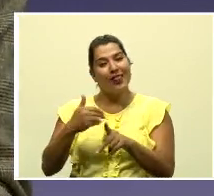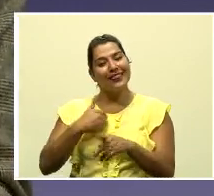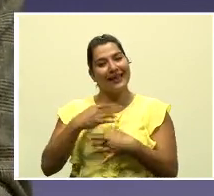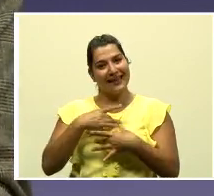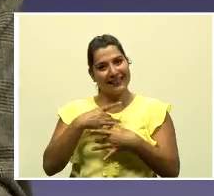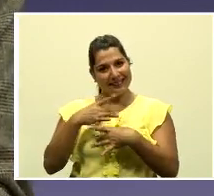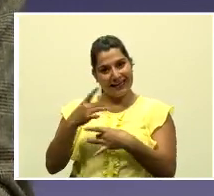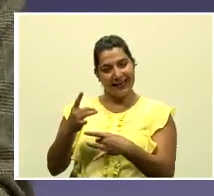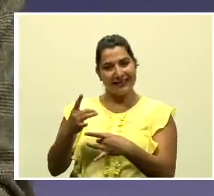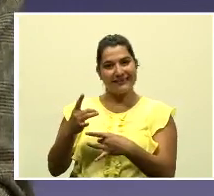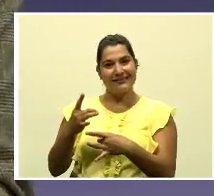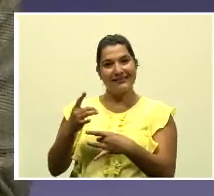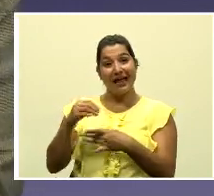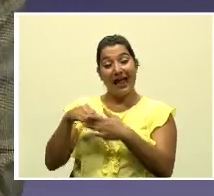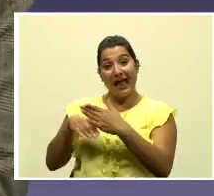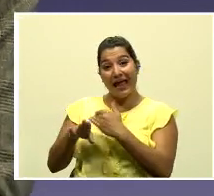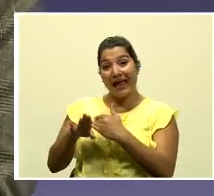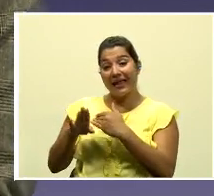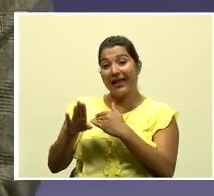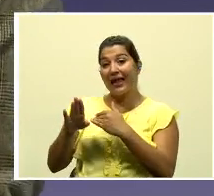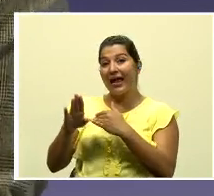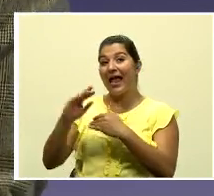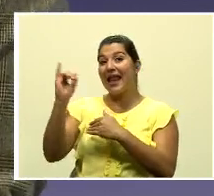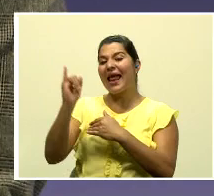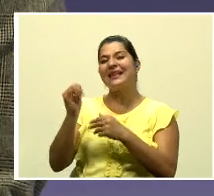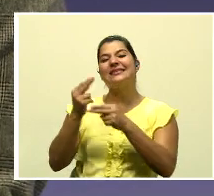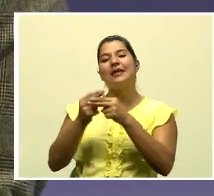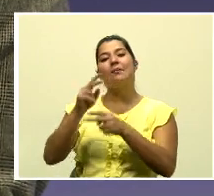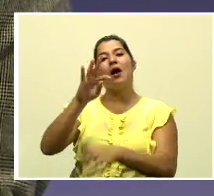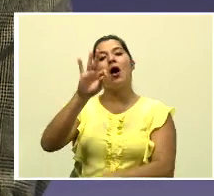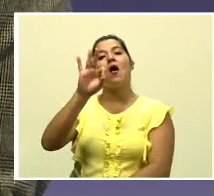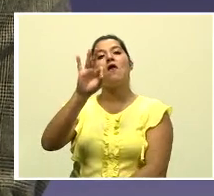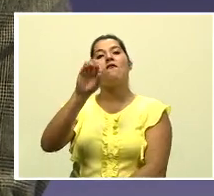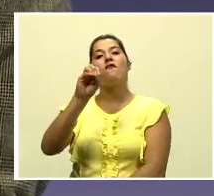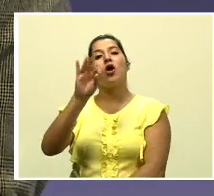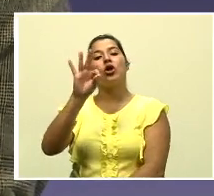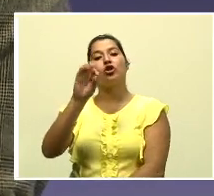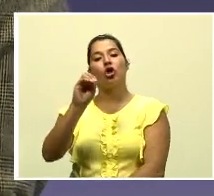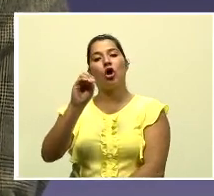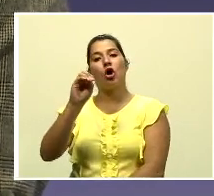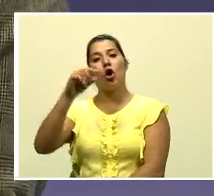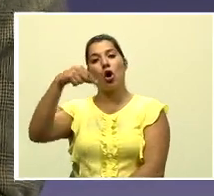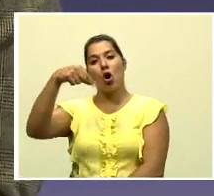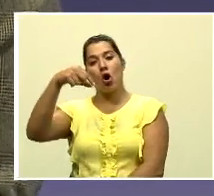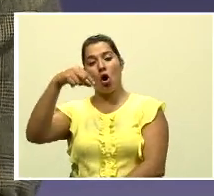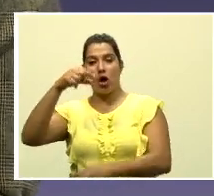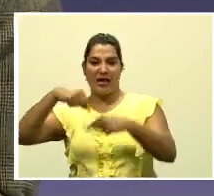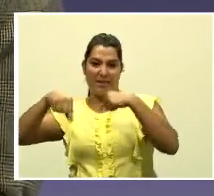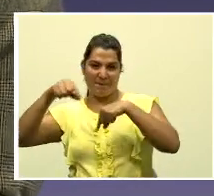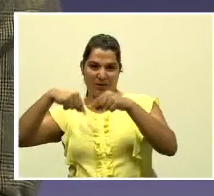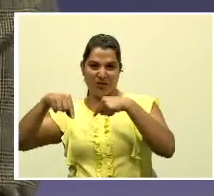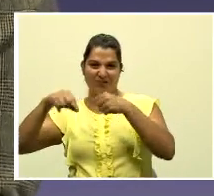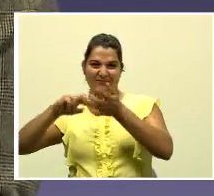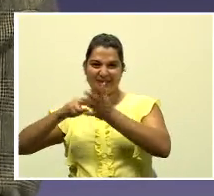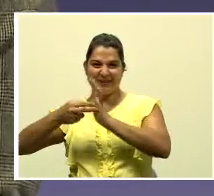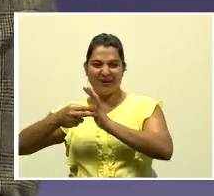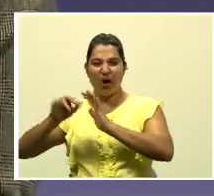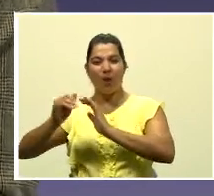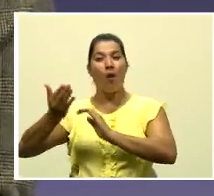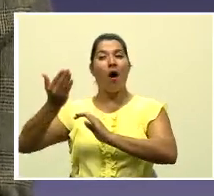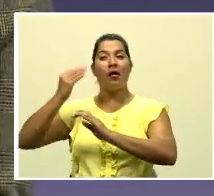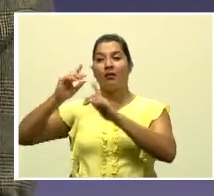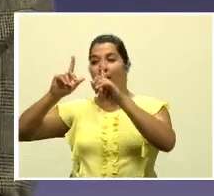interesadas en el arte fotoquímico y llegan a veces me llegan a preguntar cosas